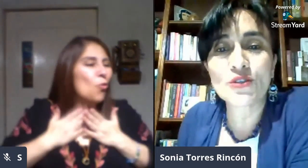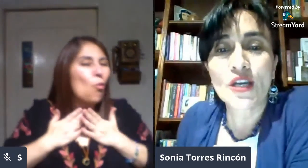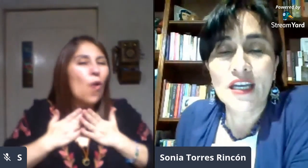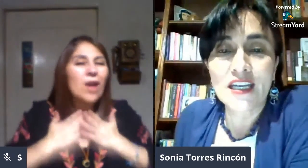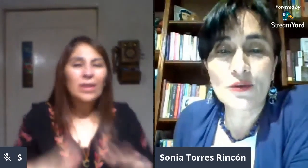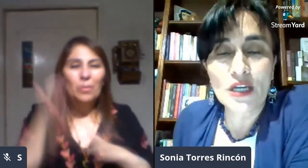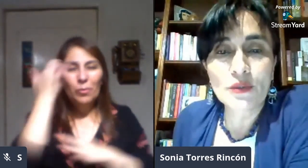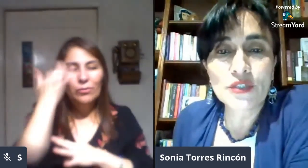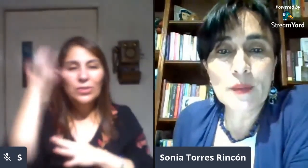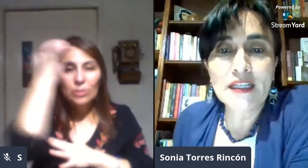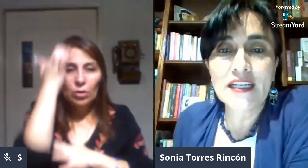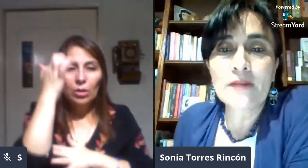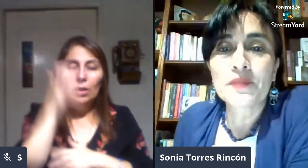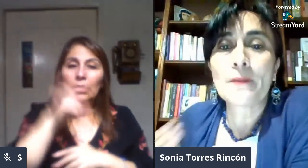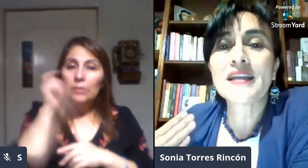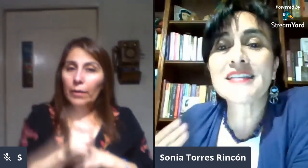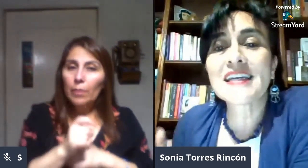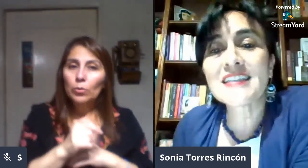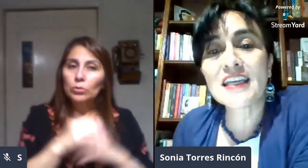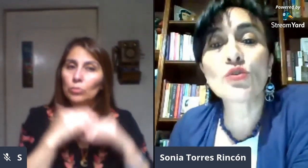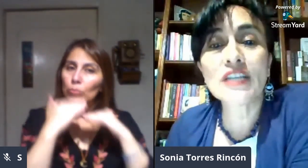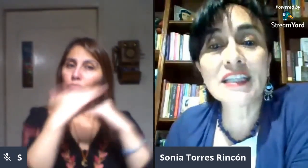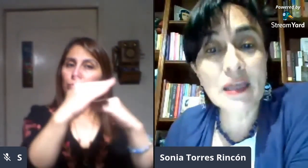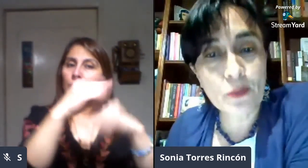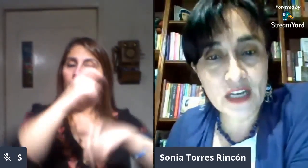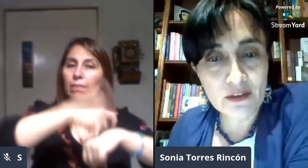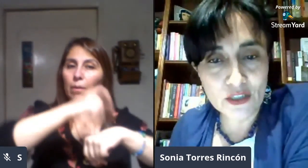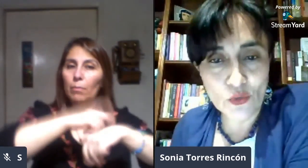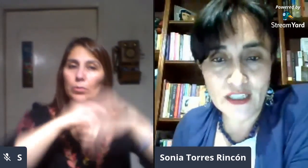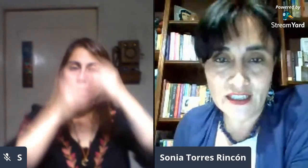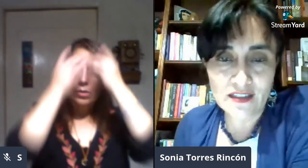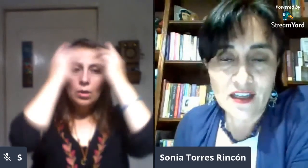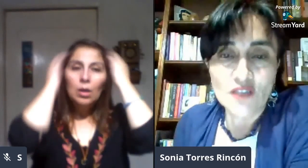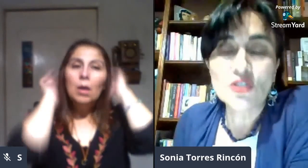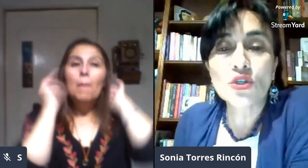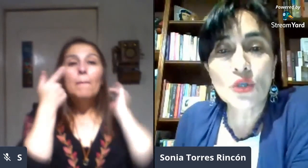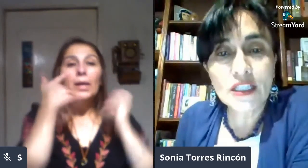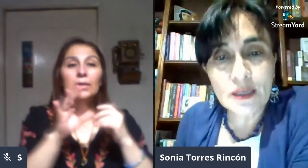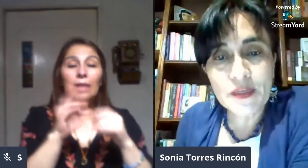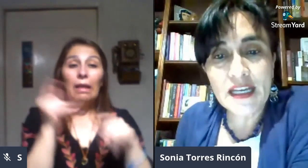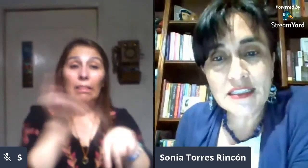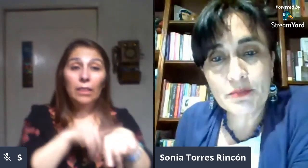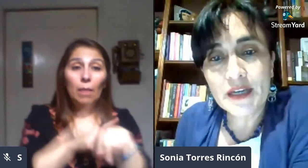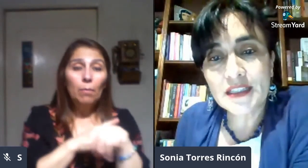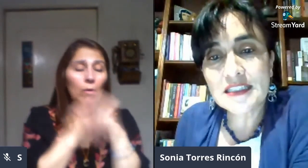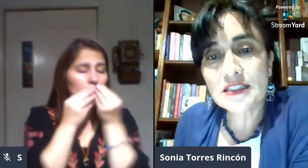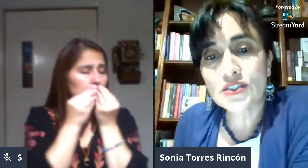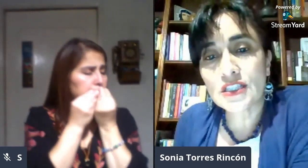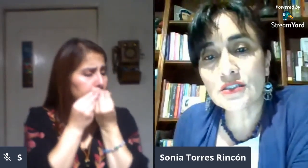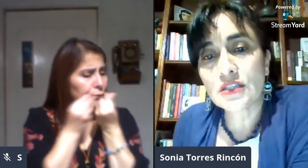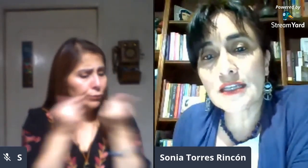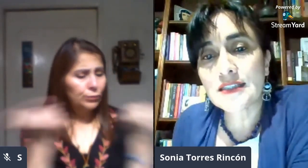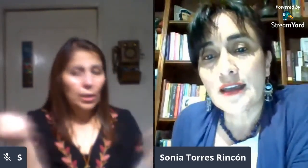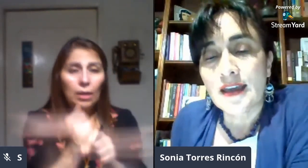que estemos, que de una u otra manera parece que se diluye el tiempo en la virtualidad. Entonces yo creo que también hace